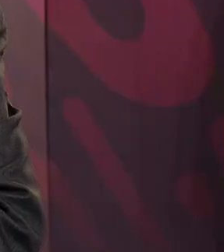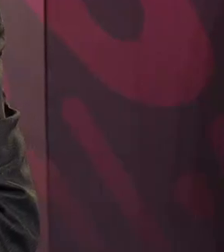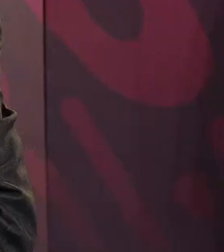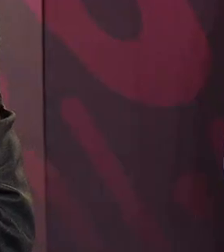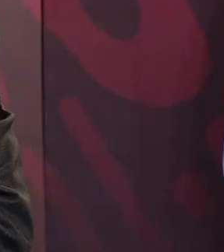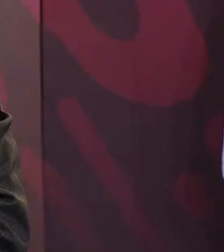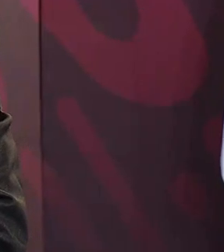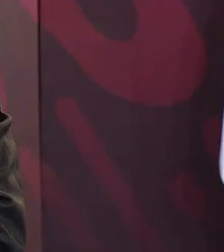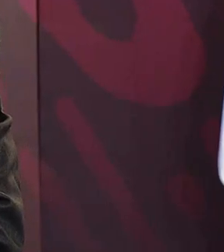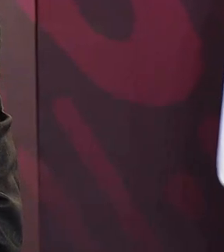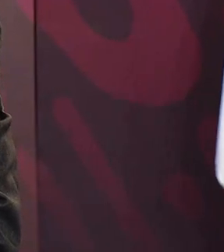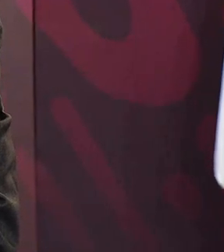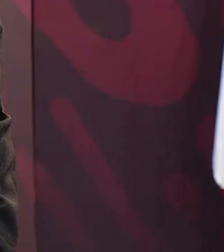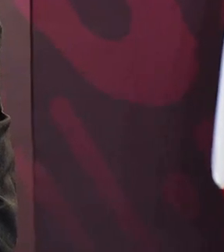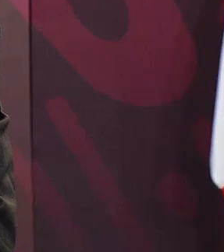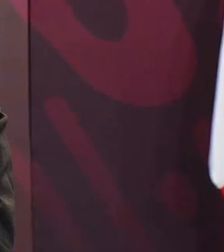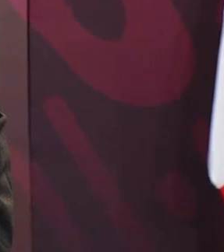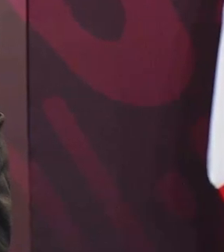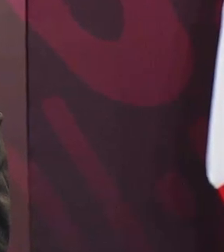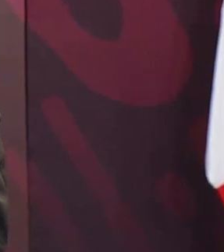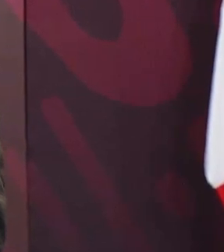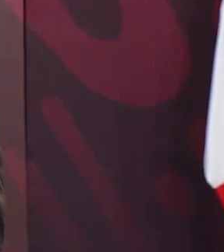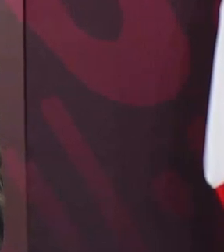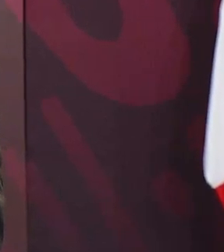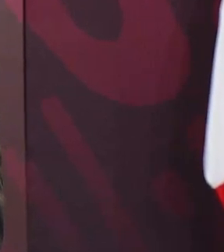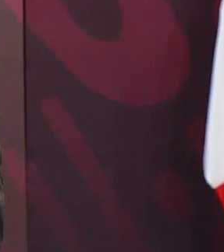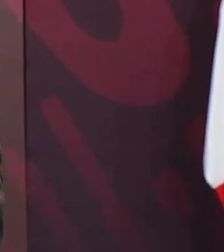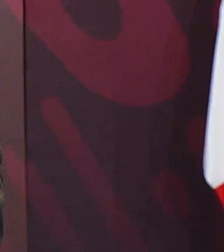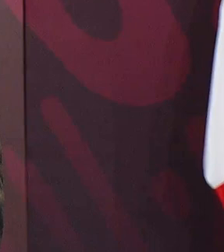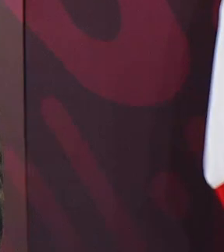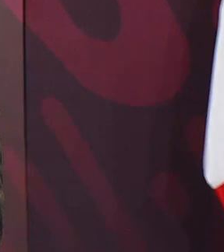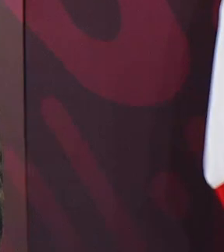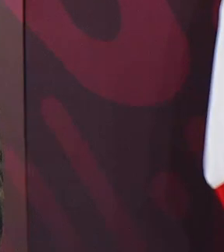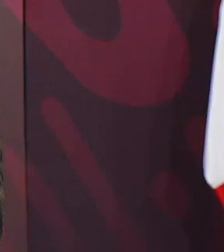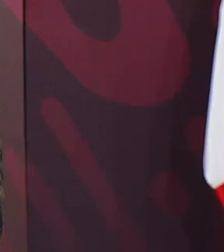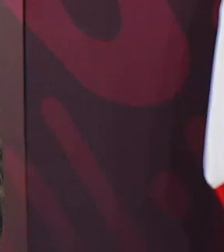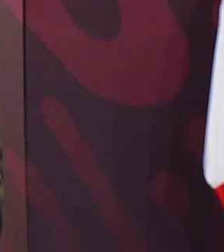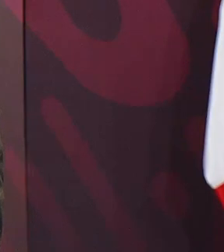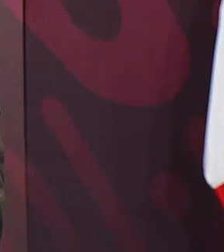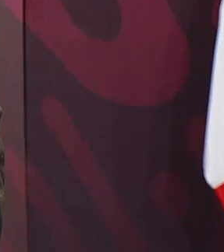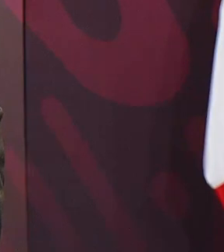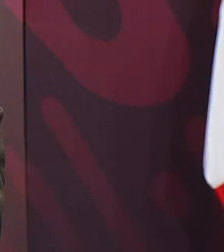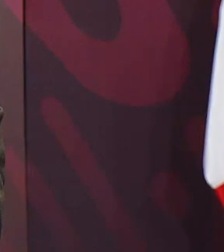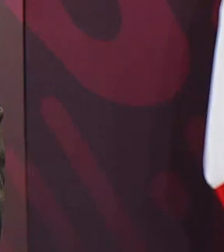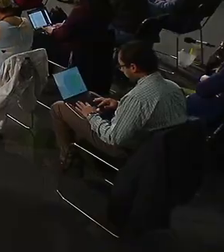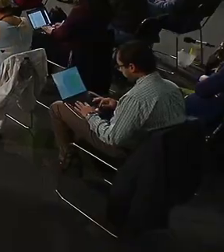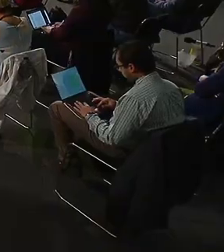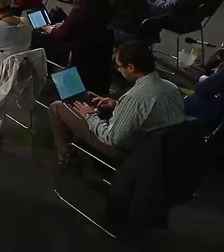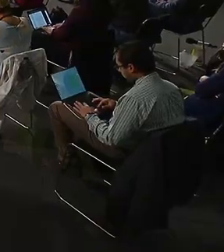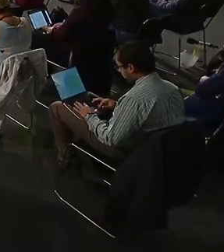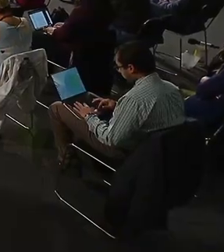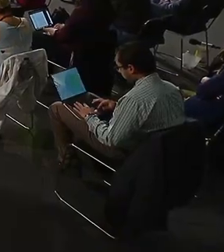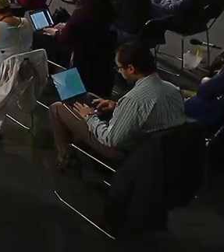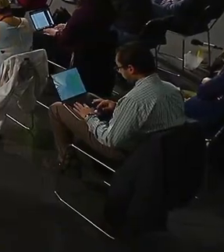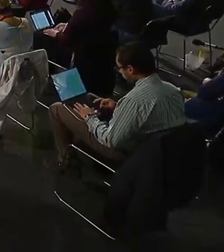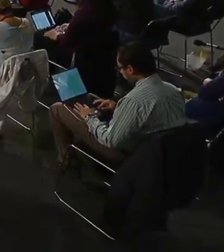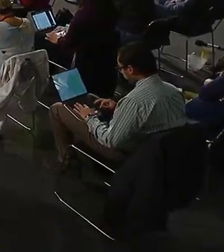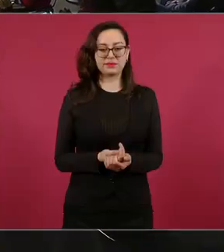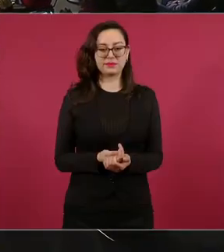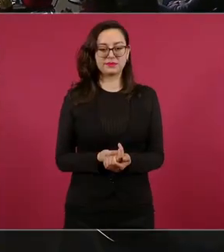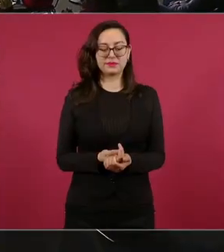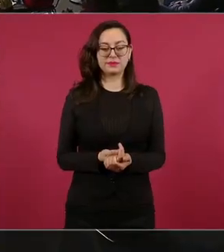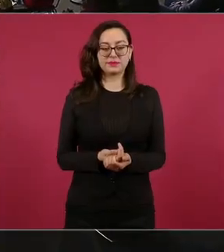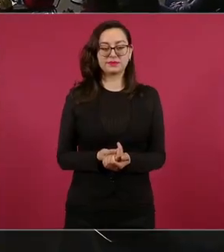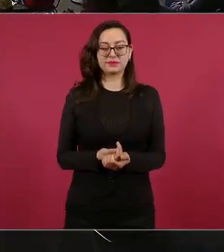este oficio y el mensaje claro y mantener el equilibrio entre la eficacia y los